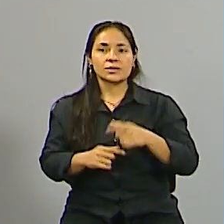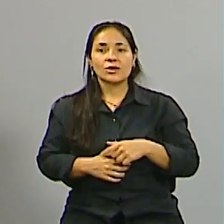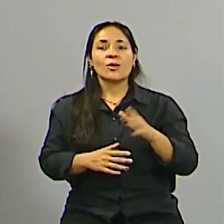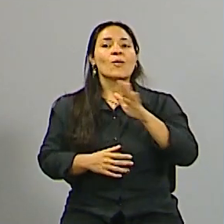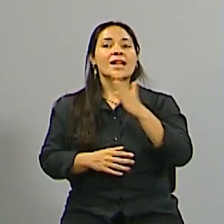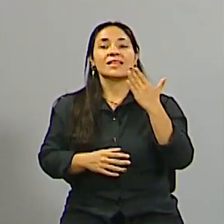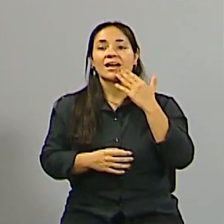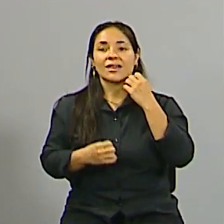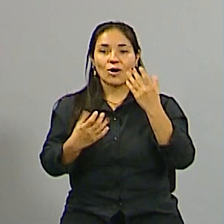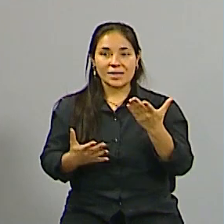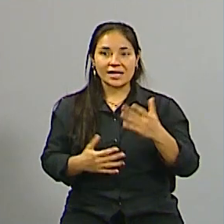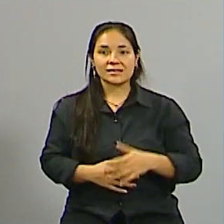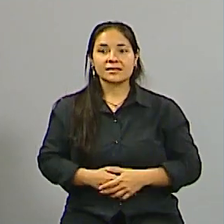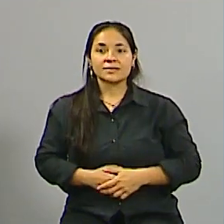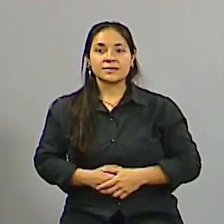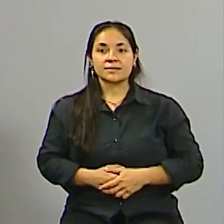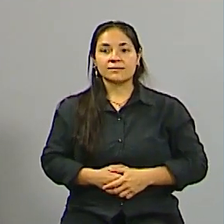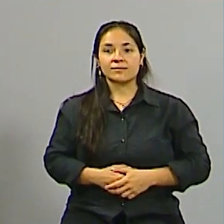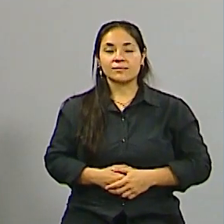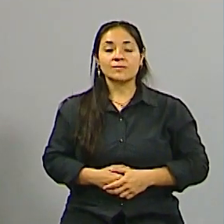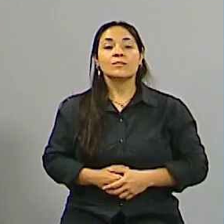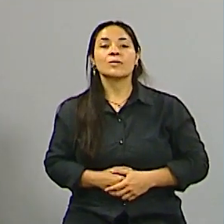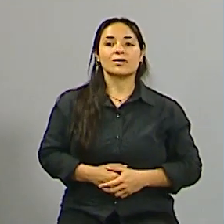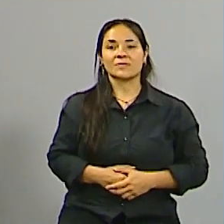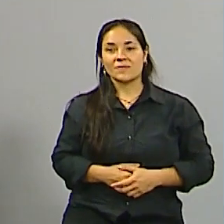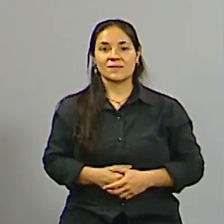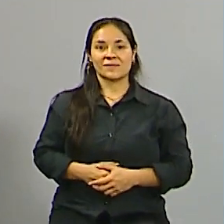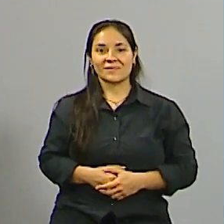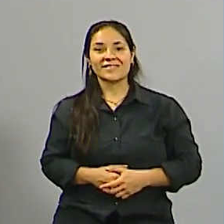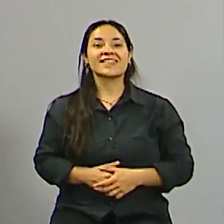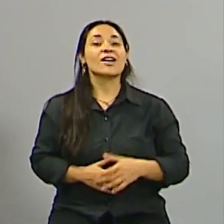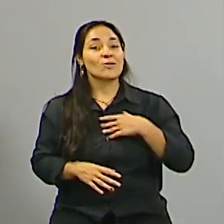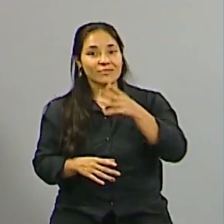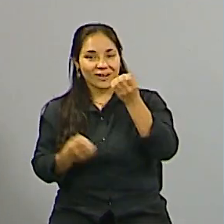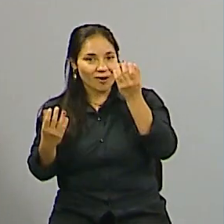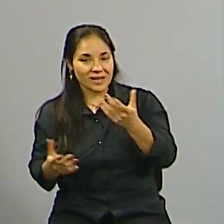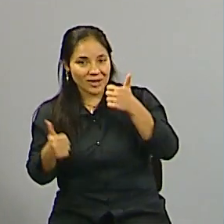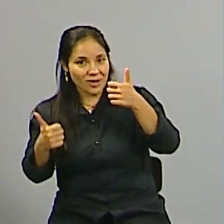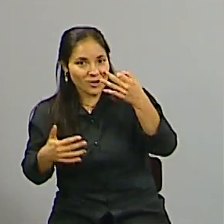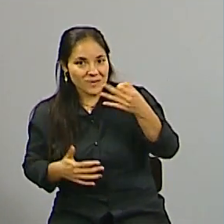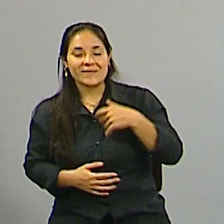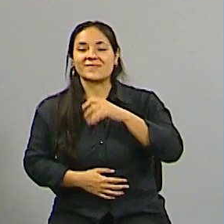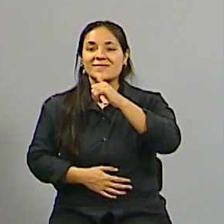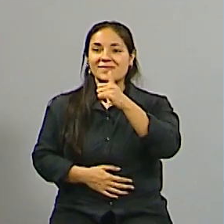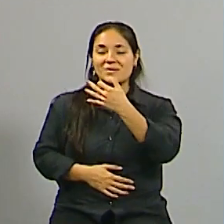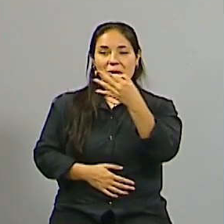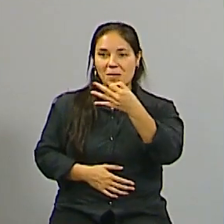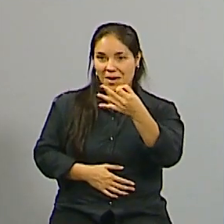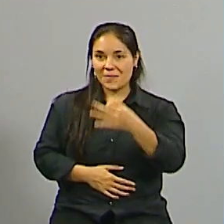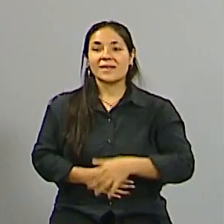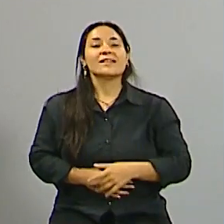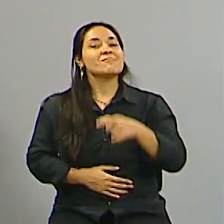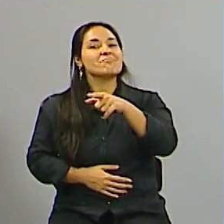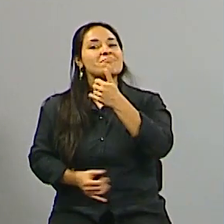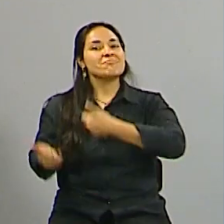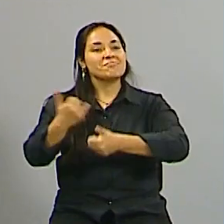estás? Hola, ¿cómo estamos? ¿Cómo andan? ¿Todo bien? Todo bien. Bueno, vos me imagino que recuperándote de lo que ha significado